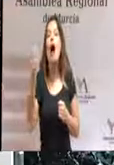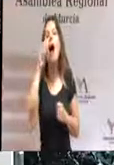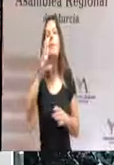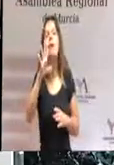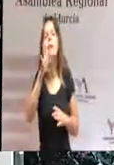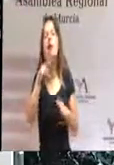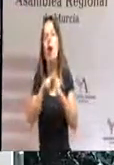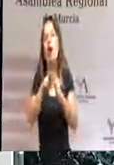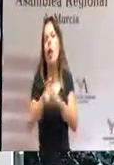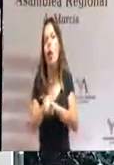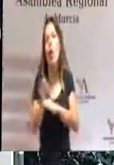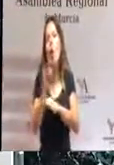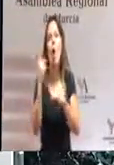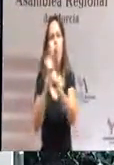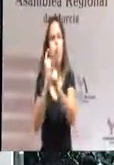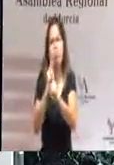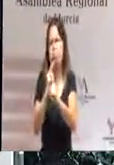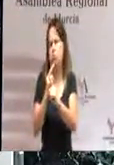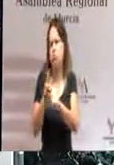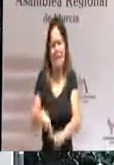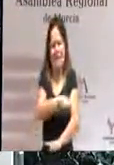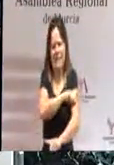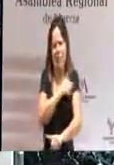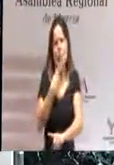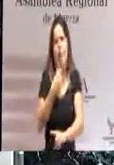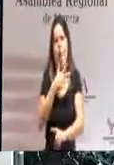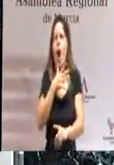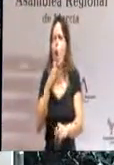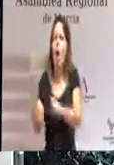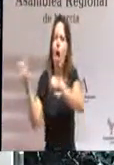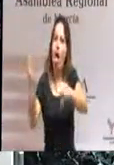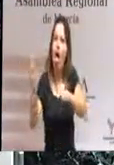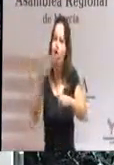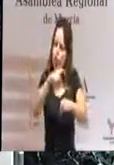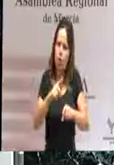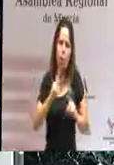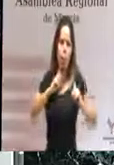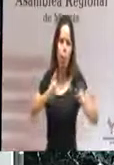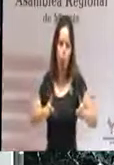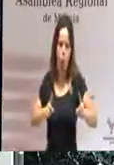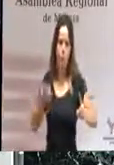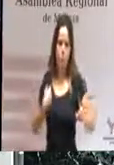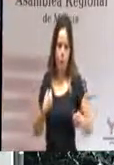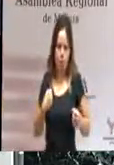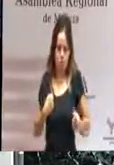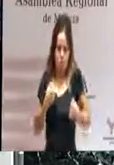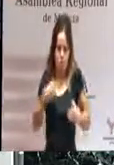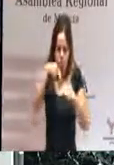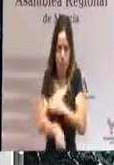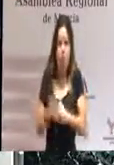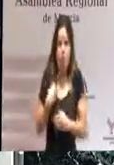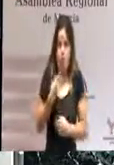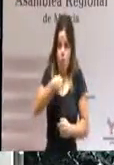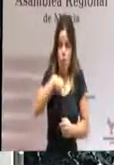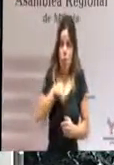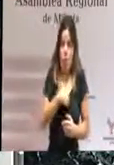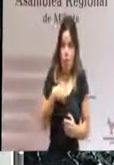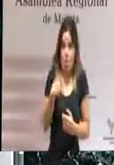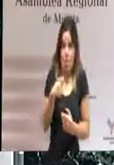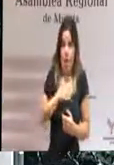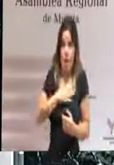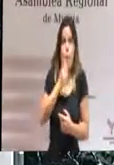recursos u oposiciones radicales los trasvases. Mójense y empápense, como lo ha hecho nuestro presidente Pedro Antonio